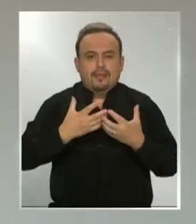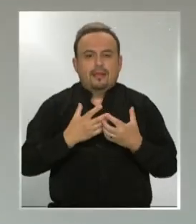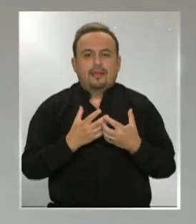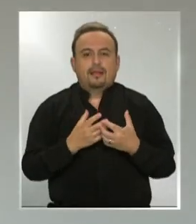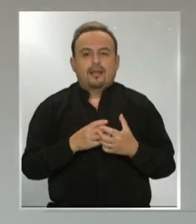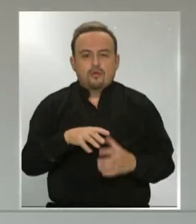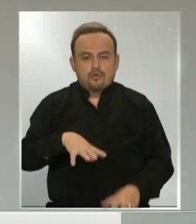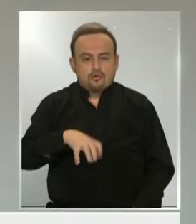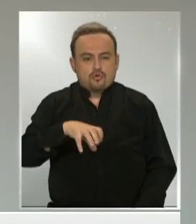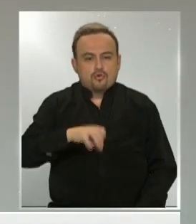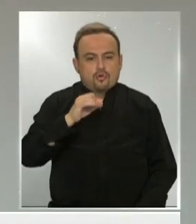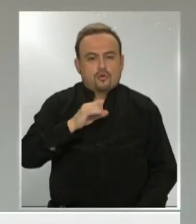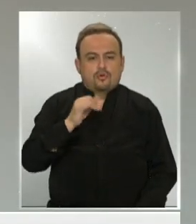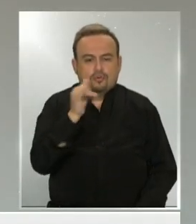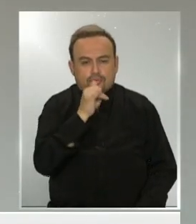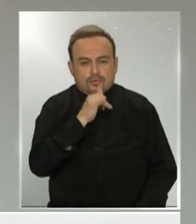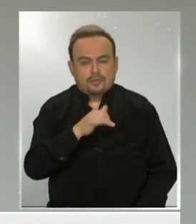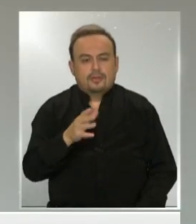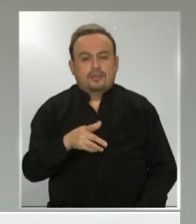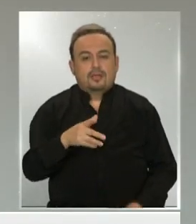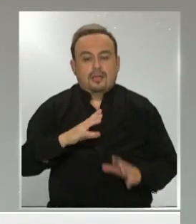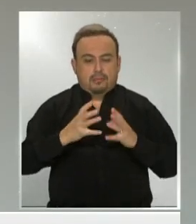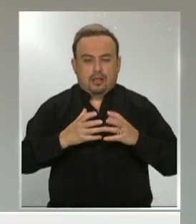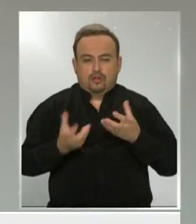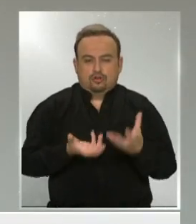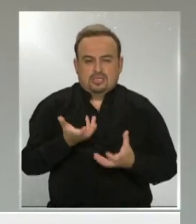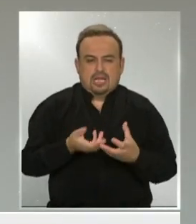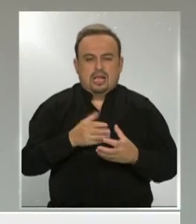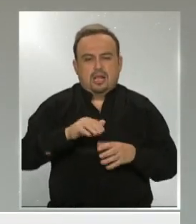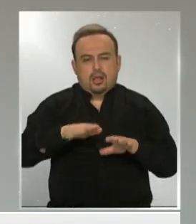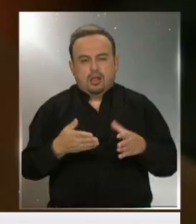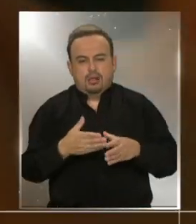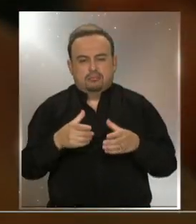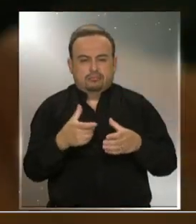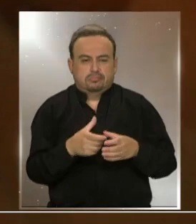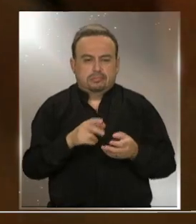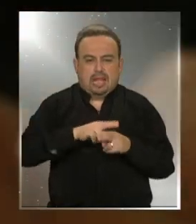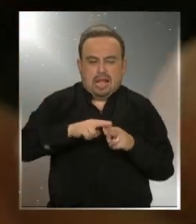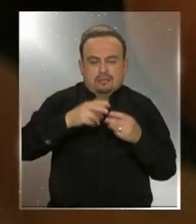aspiradoras robot, las máquinas para cocinar, tostadoras, wafleras.